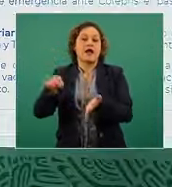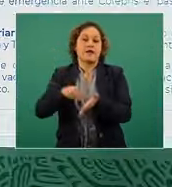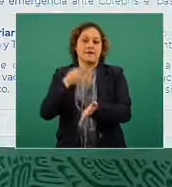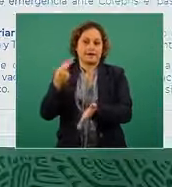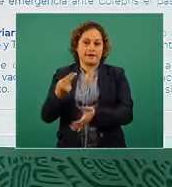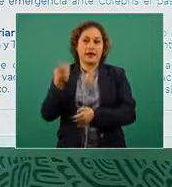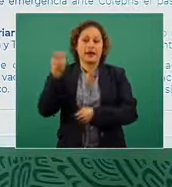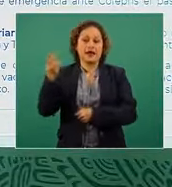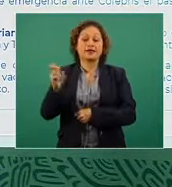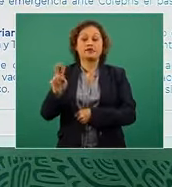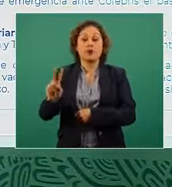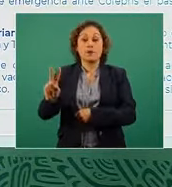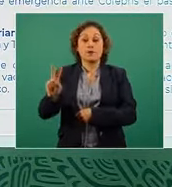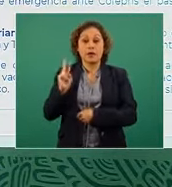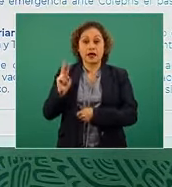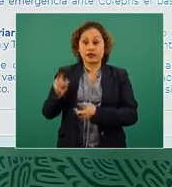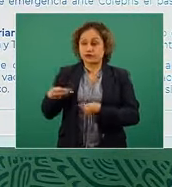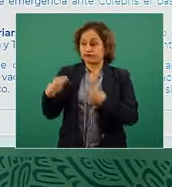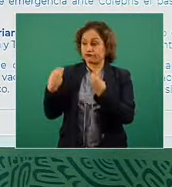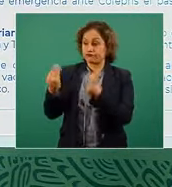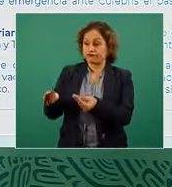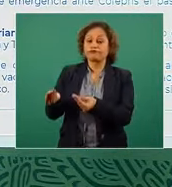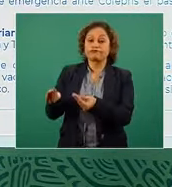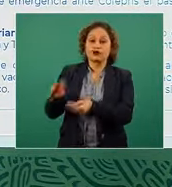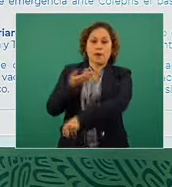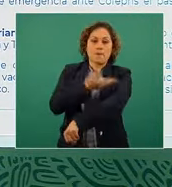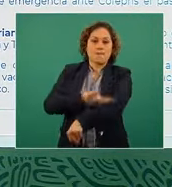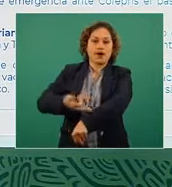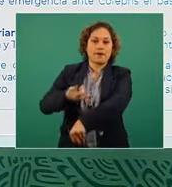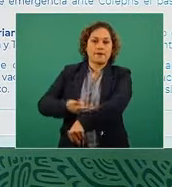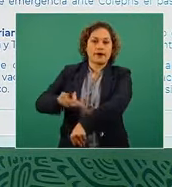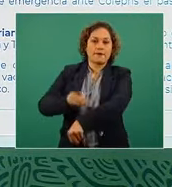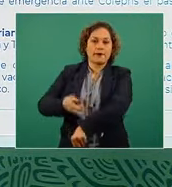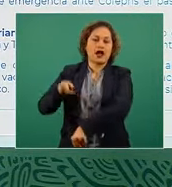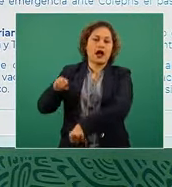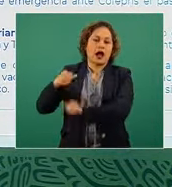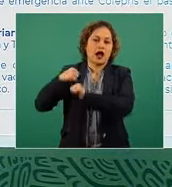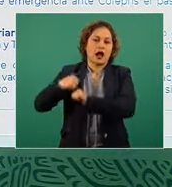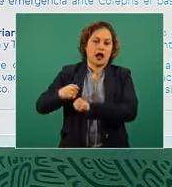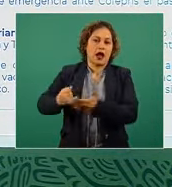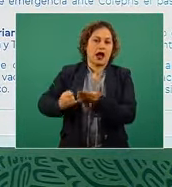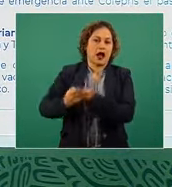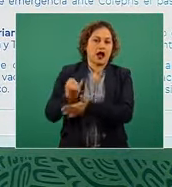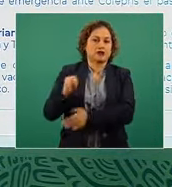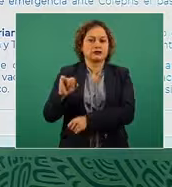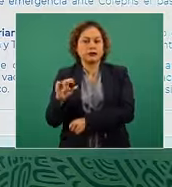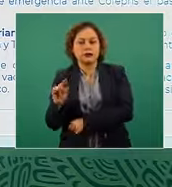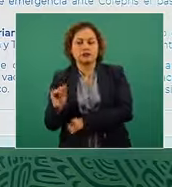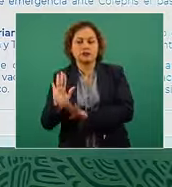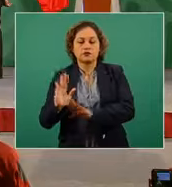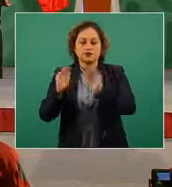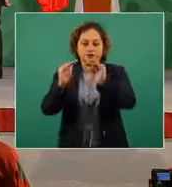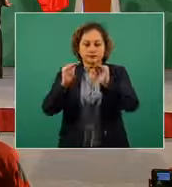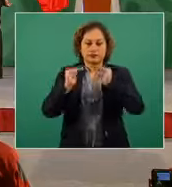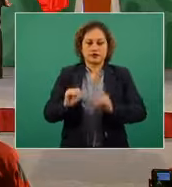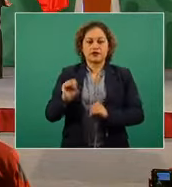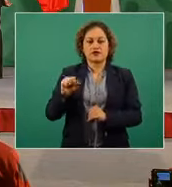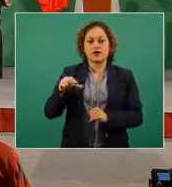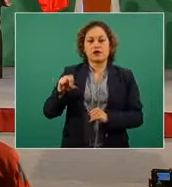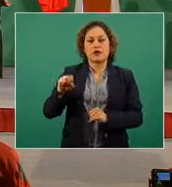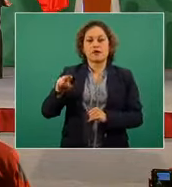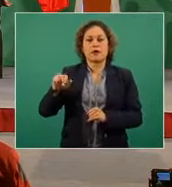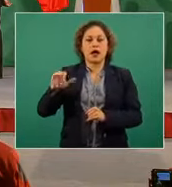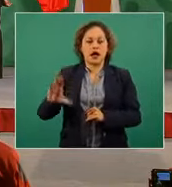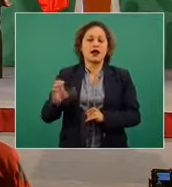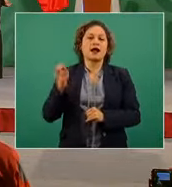autoridad sanitaria y ya Salud determinará lo que procede. Sinovac, igual, concluyó satisfactoriamente